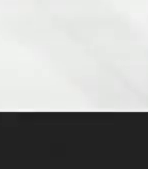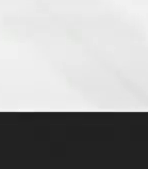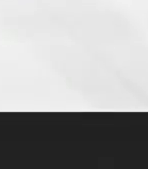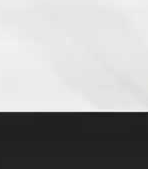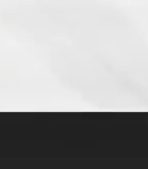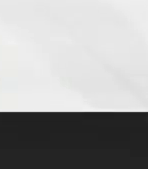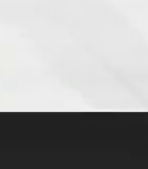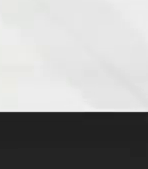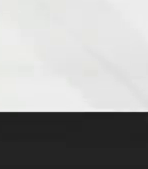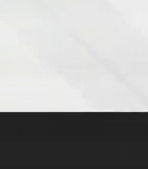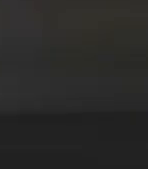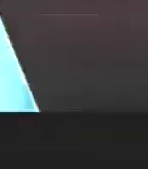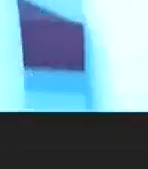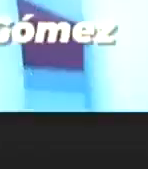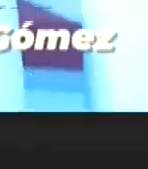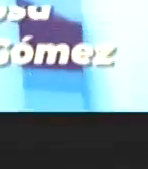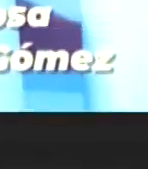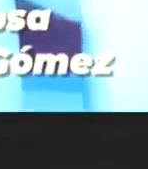poder.